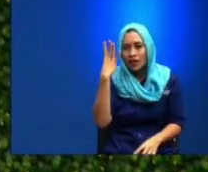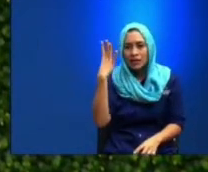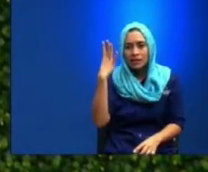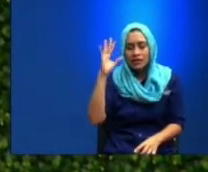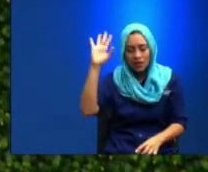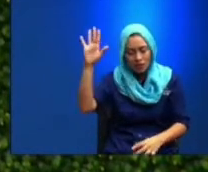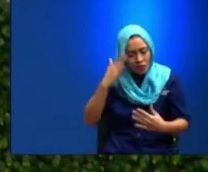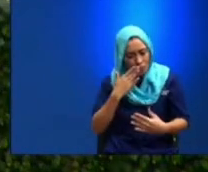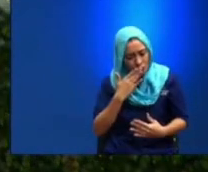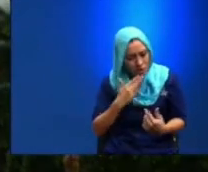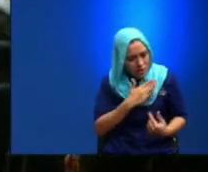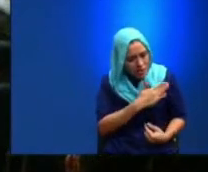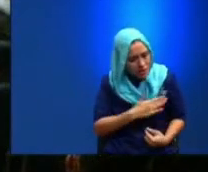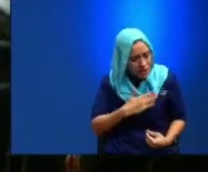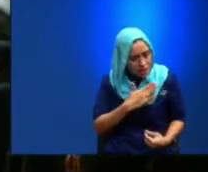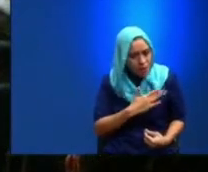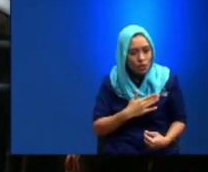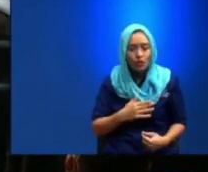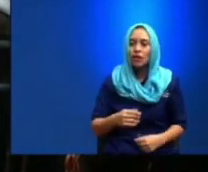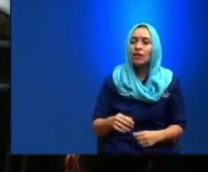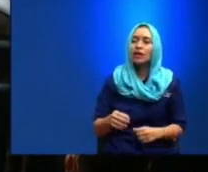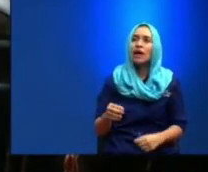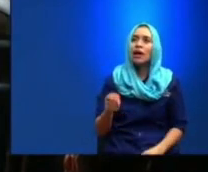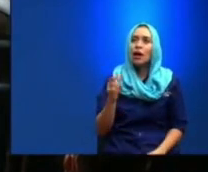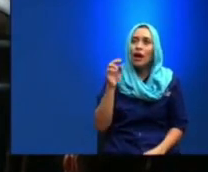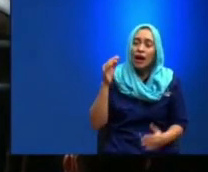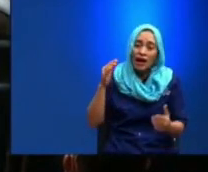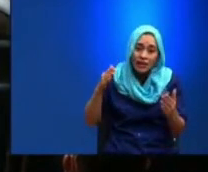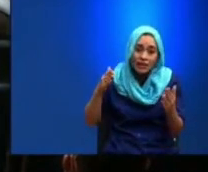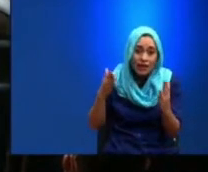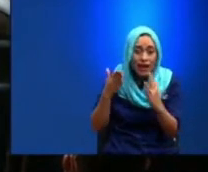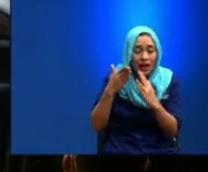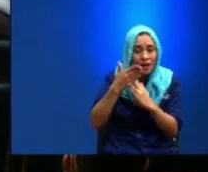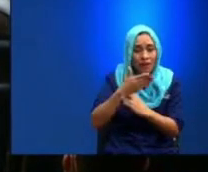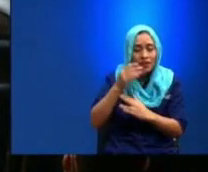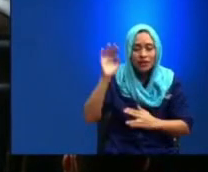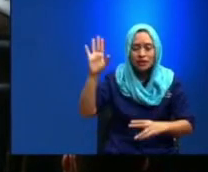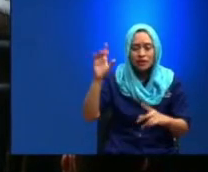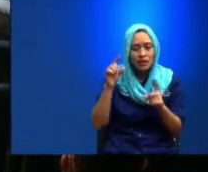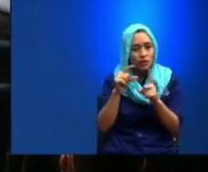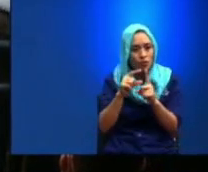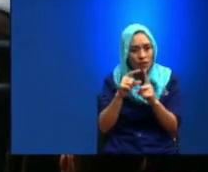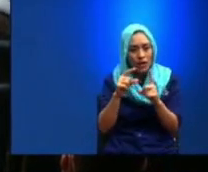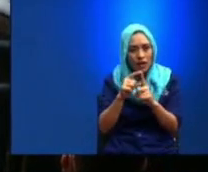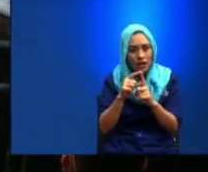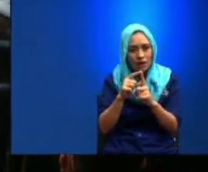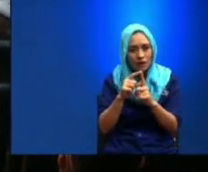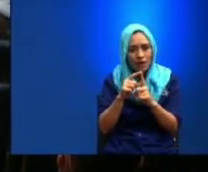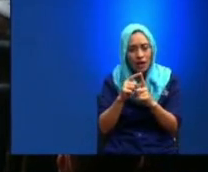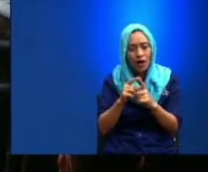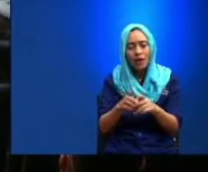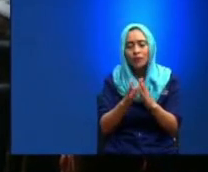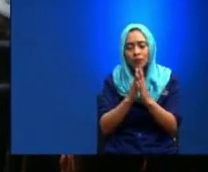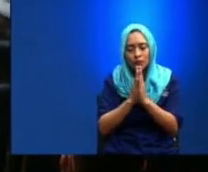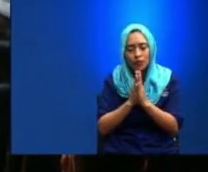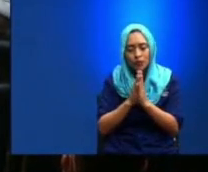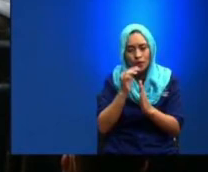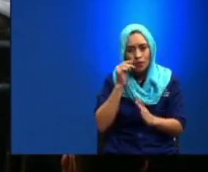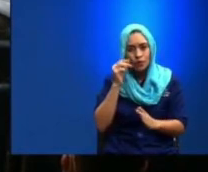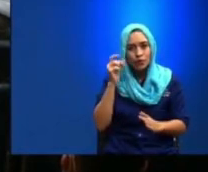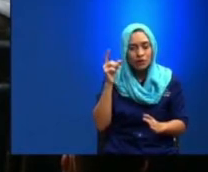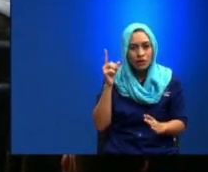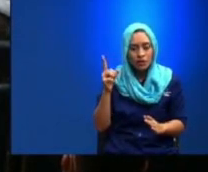señor por medio de tu palabra la predicación de la misma y permite señor que mientras predicamos con denuedo